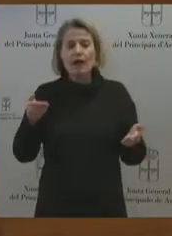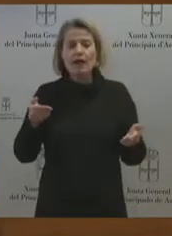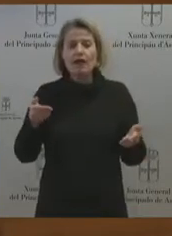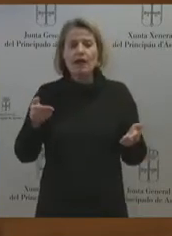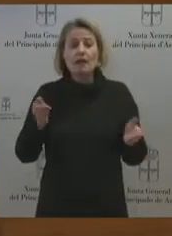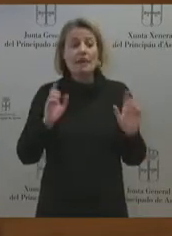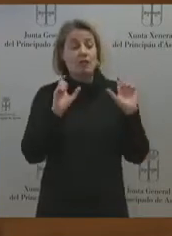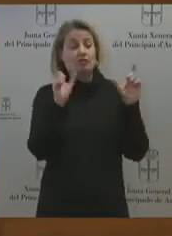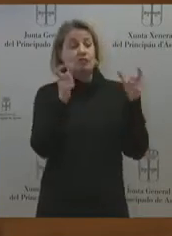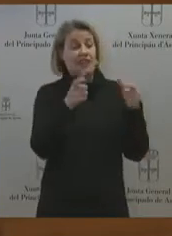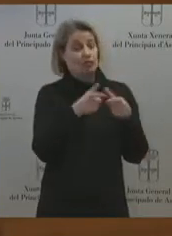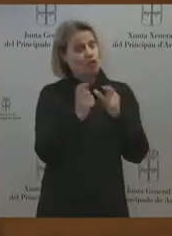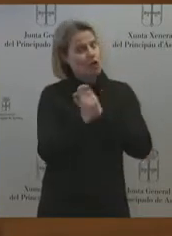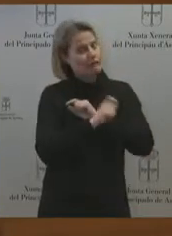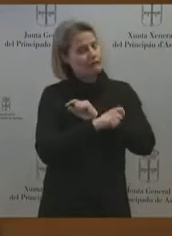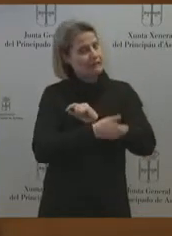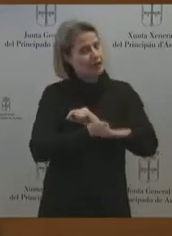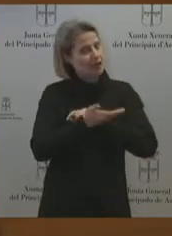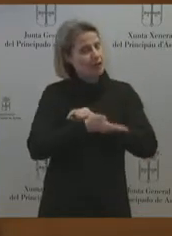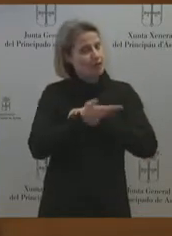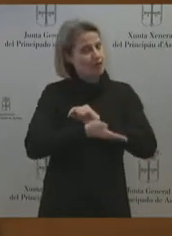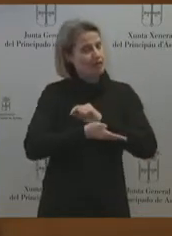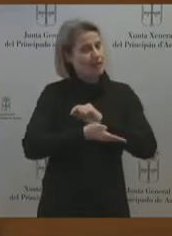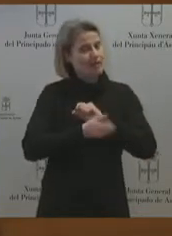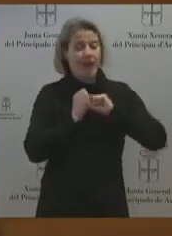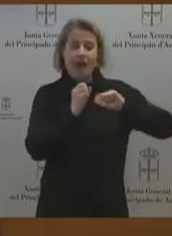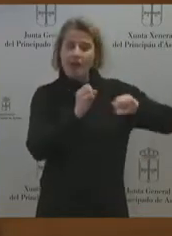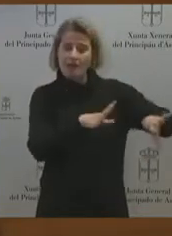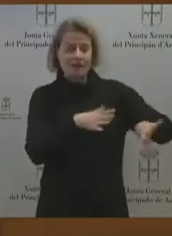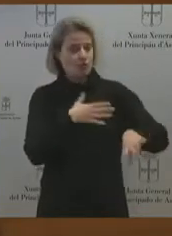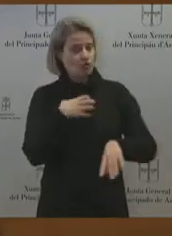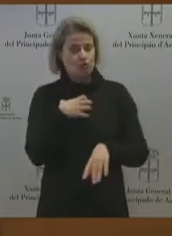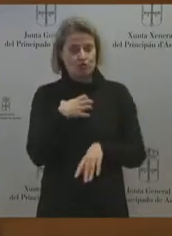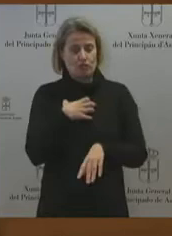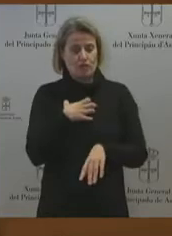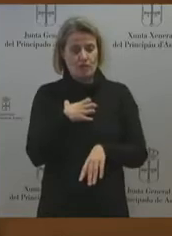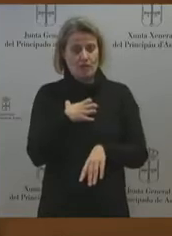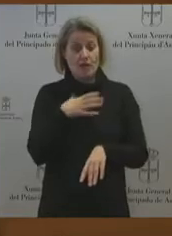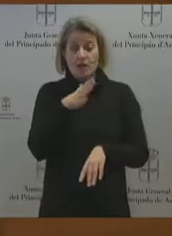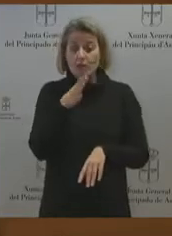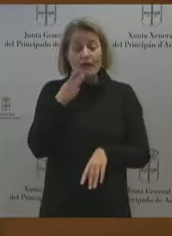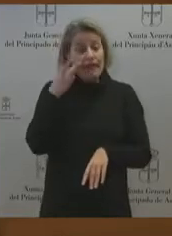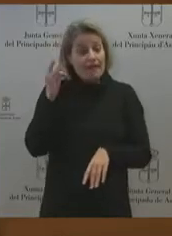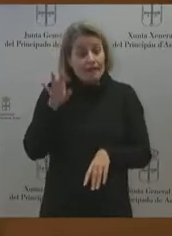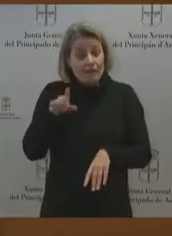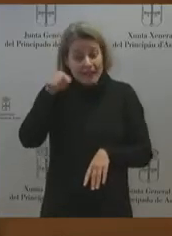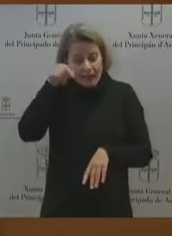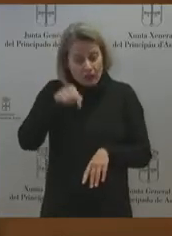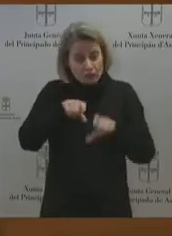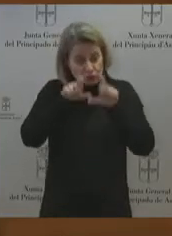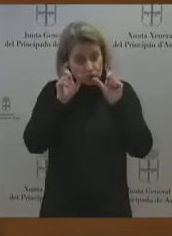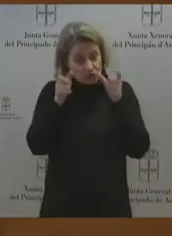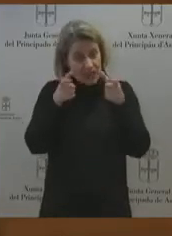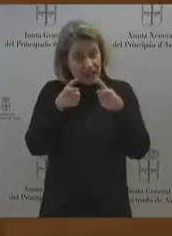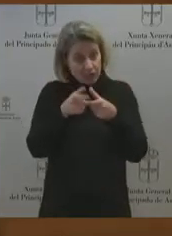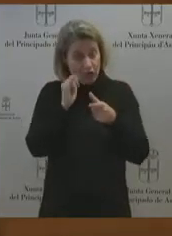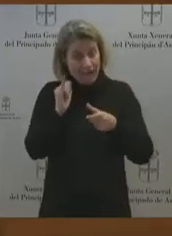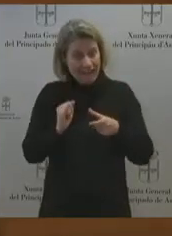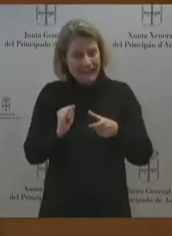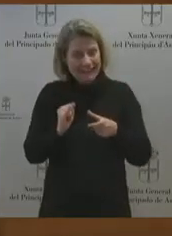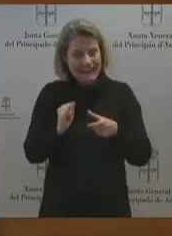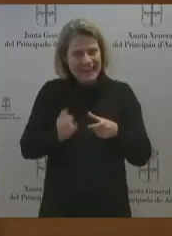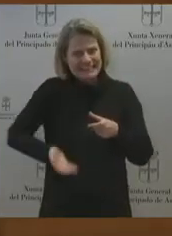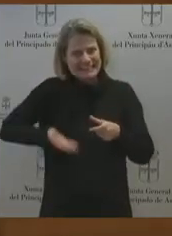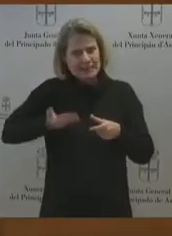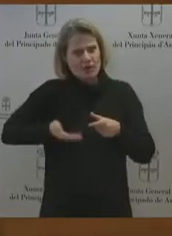se considera esto un sector estratégico. Es cierto que la intervención, cuando hablamos de la intervención pública, para algunas fuerzas políticas es como mentar al diablo, pero da